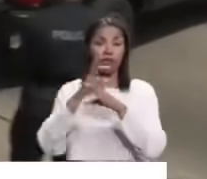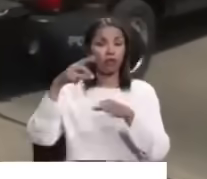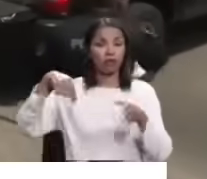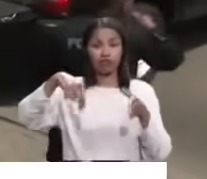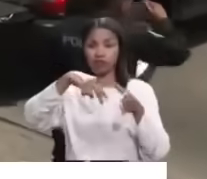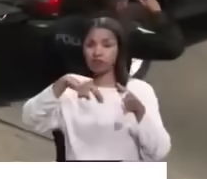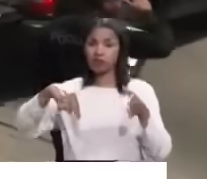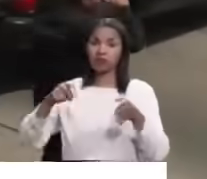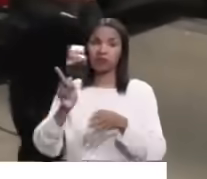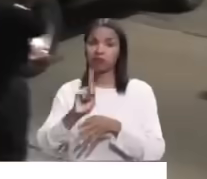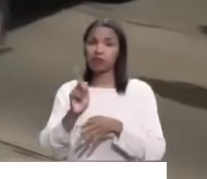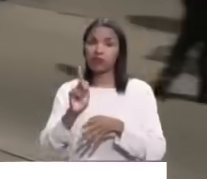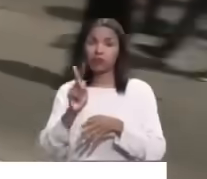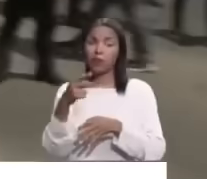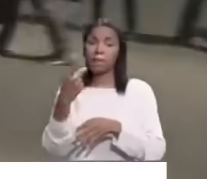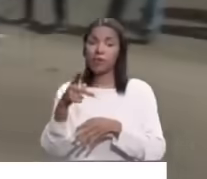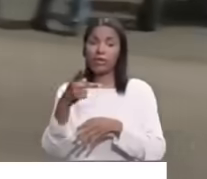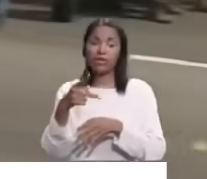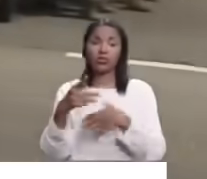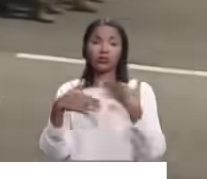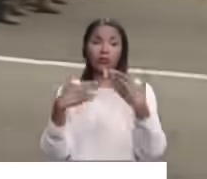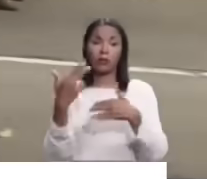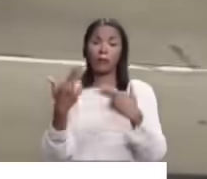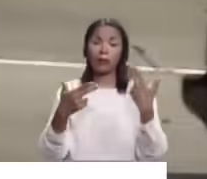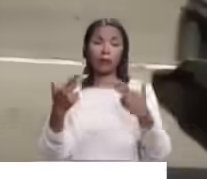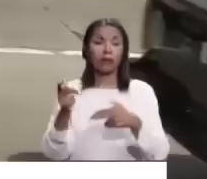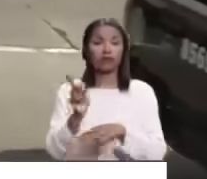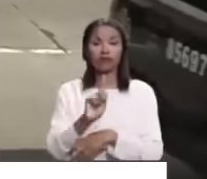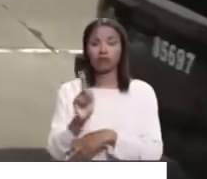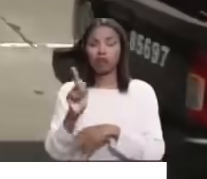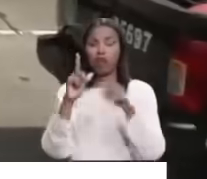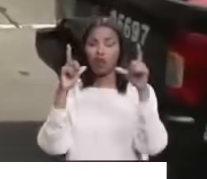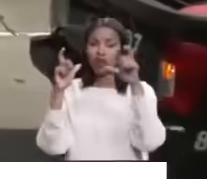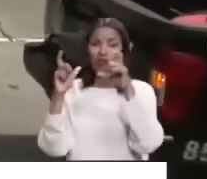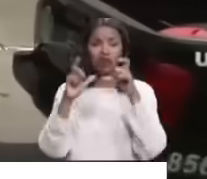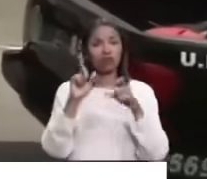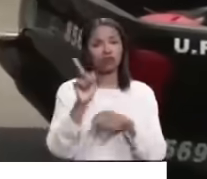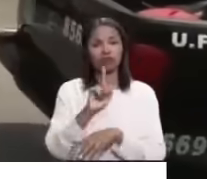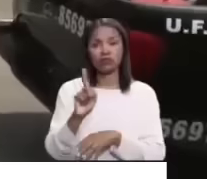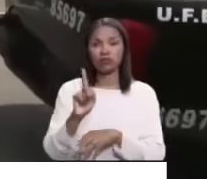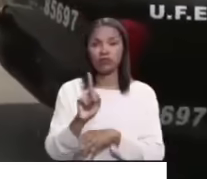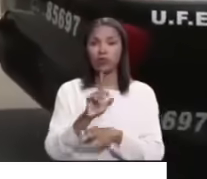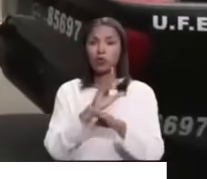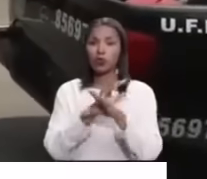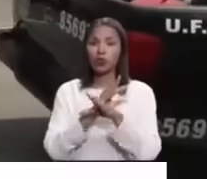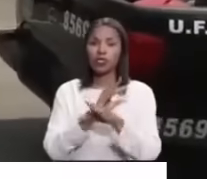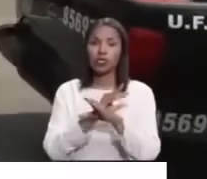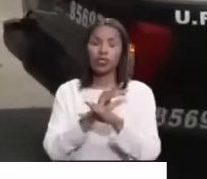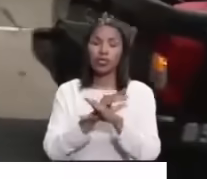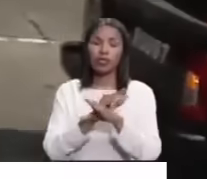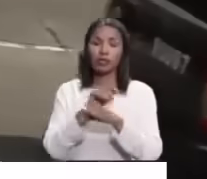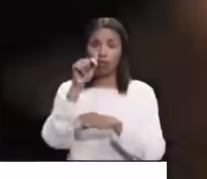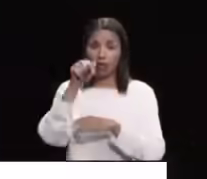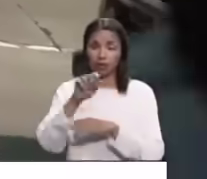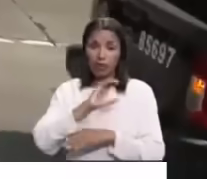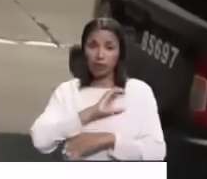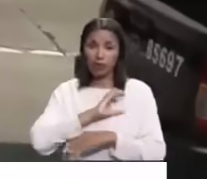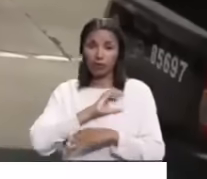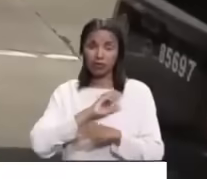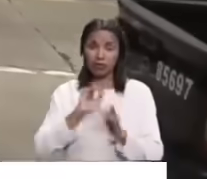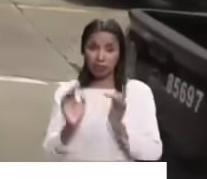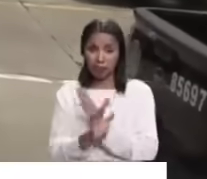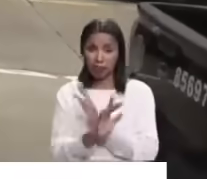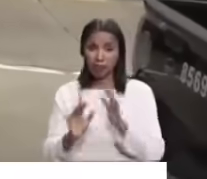la carretera Ricardo J. Alfaro, de la vía Ricardo J. Alfaro, que por favor eviten pasar por este lugar y